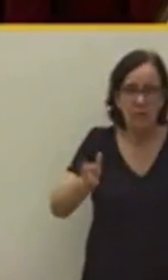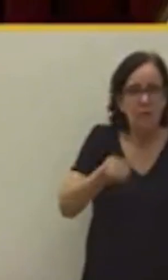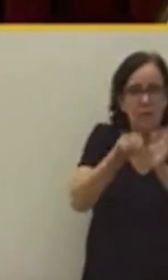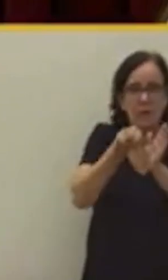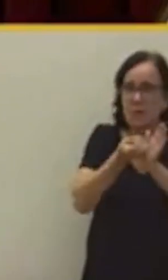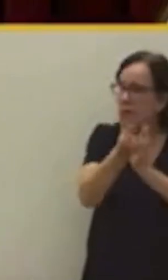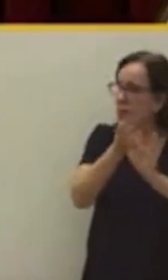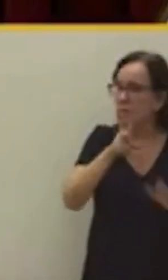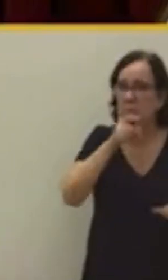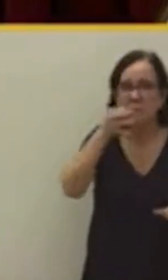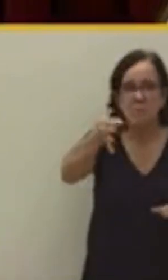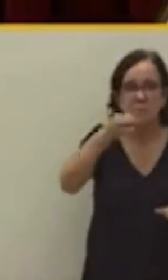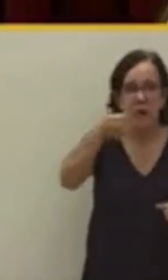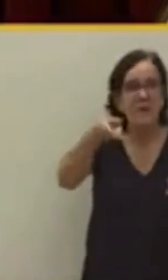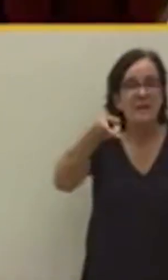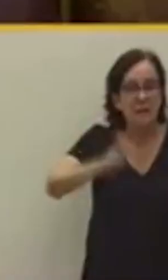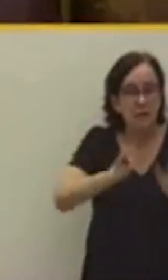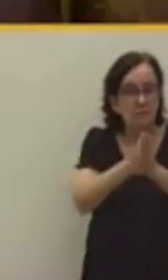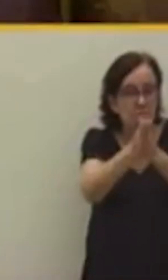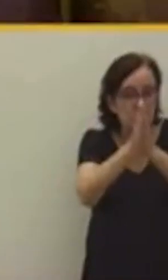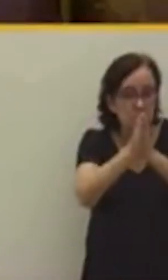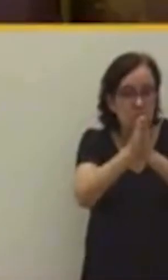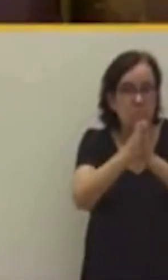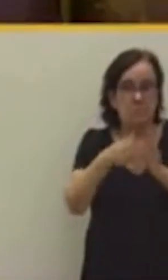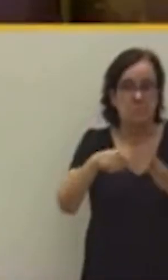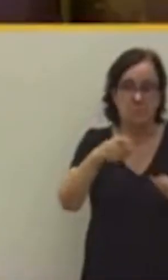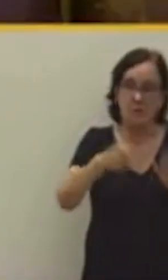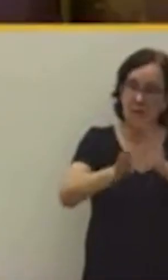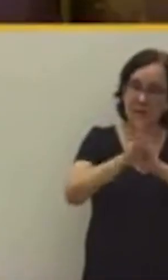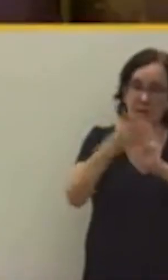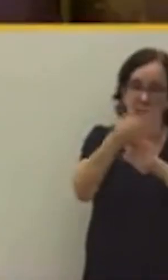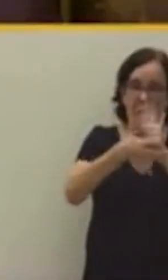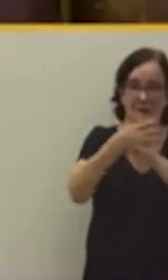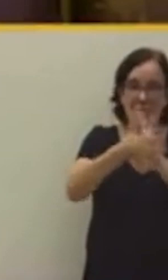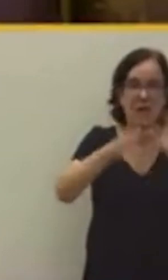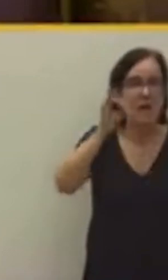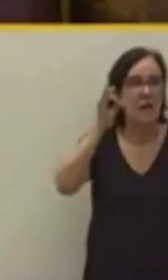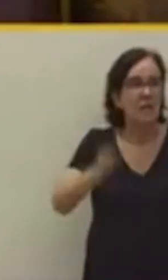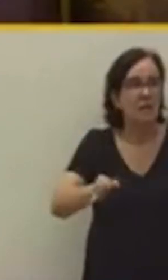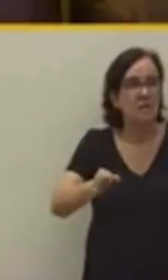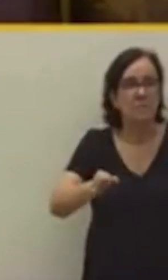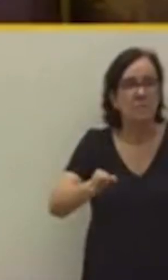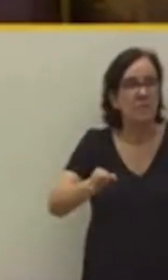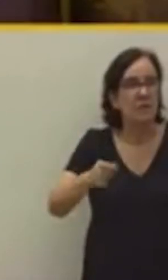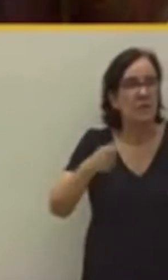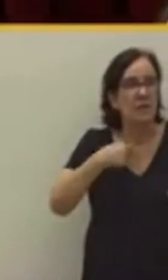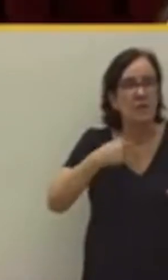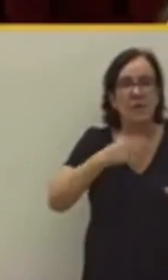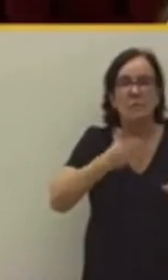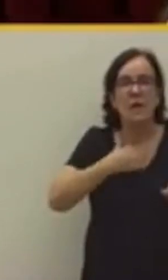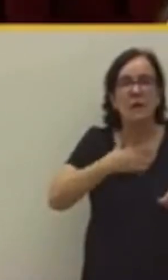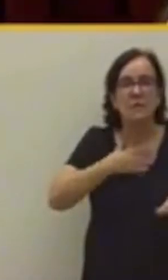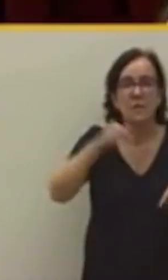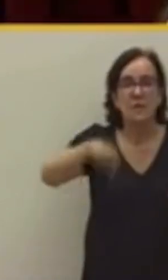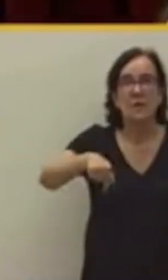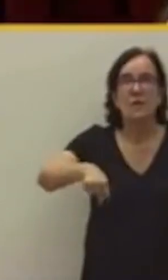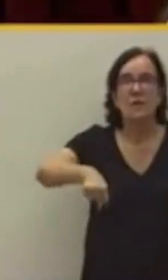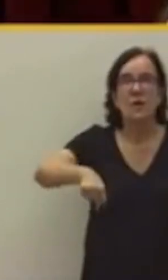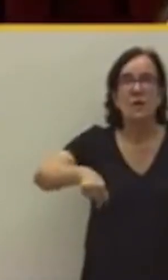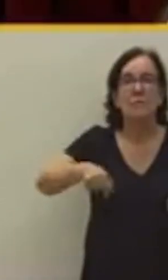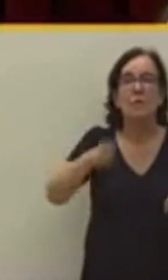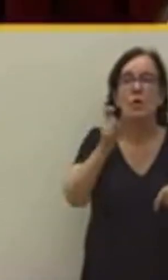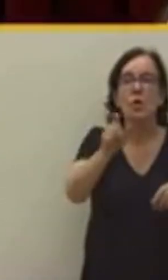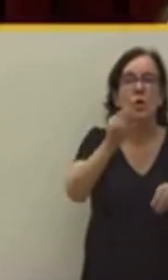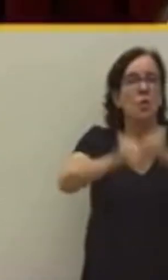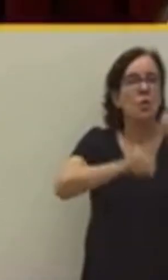peones del líder político de turno. Con estas palabras que escucharás al completo a continuación, Carlos Alsina demuestra cómo sobran 330